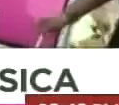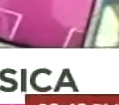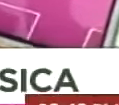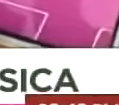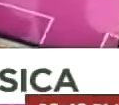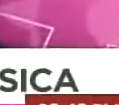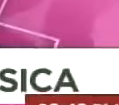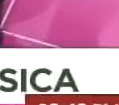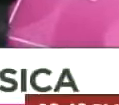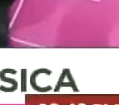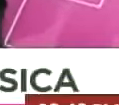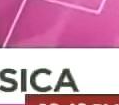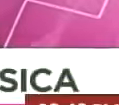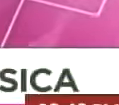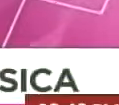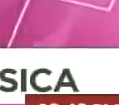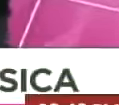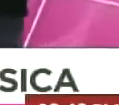mejor y seguro,